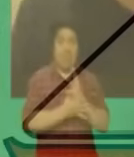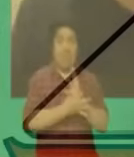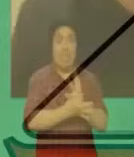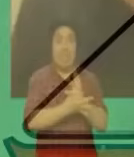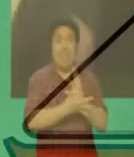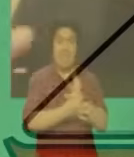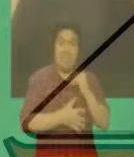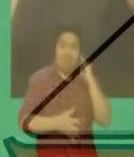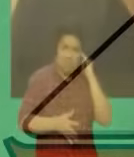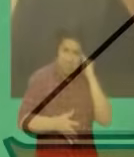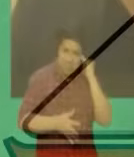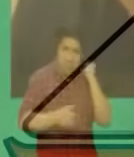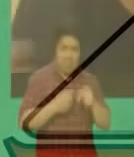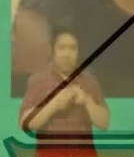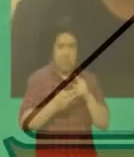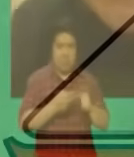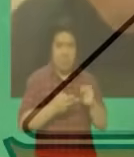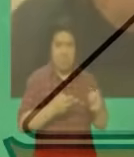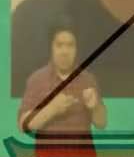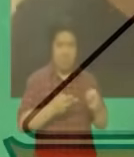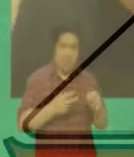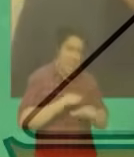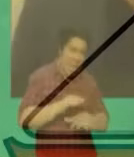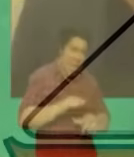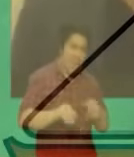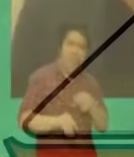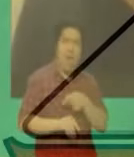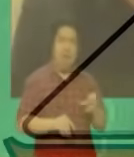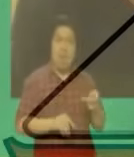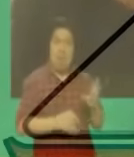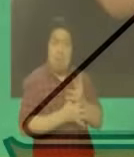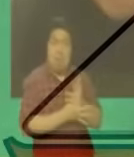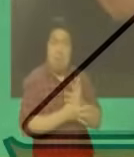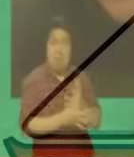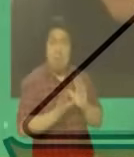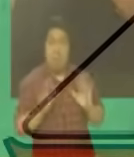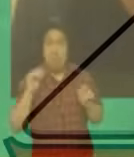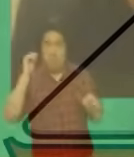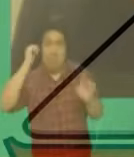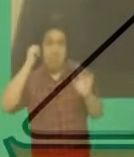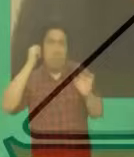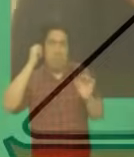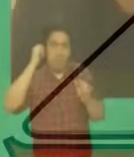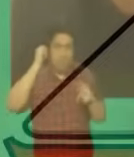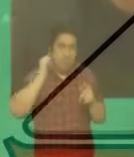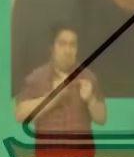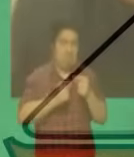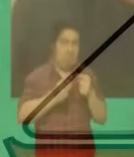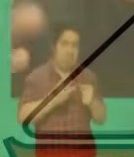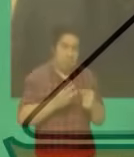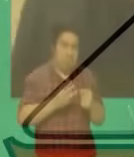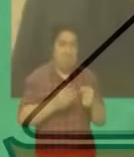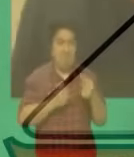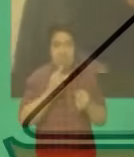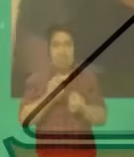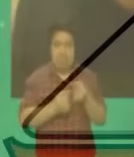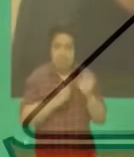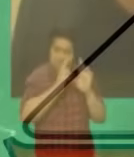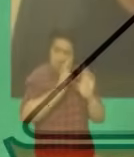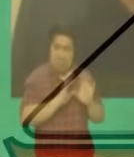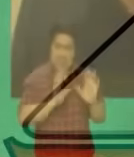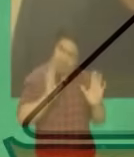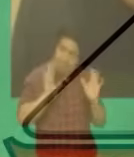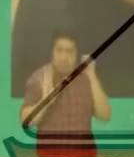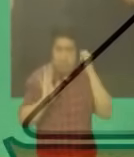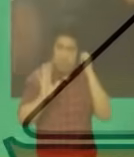indígena ñañú, ella es parte de los que venimos de abajo, entonces esto pues retrata que es completamente mentira lo que había dicho o lo que se había presentado. Ahora, yo